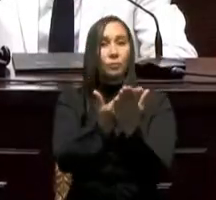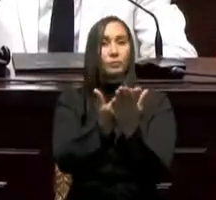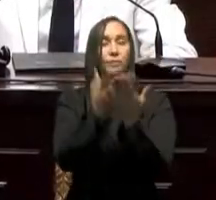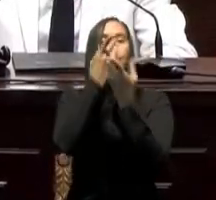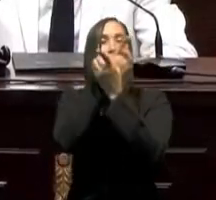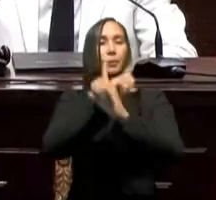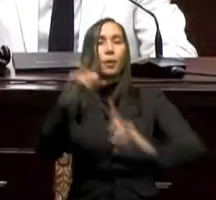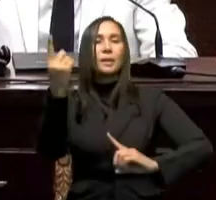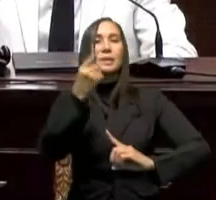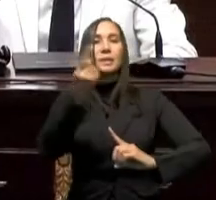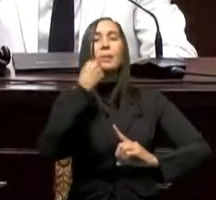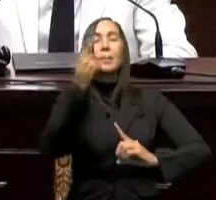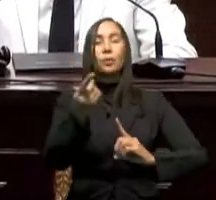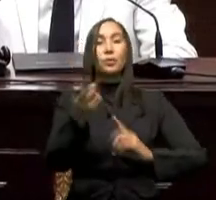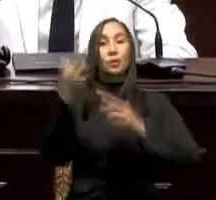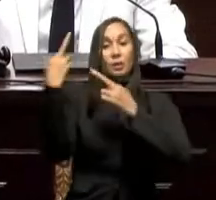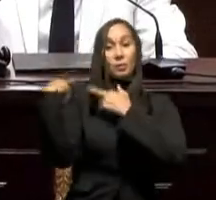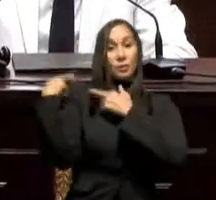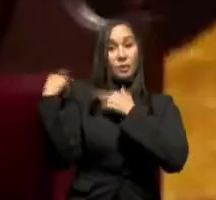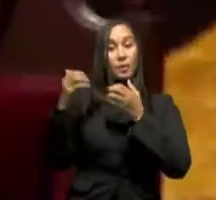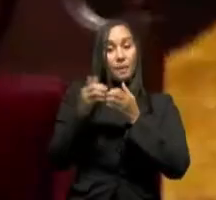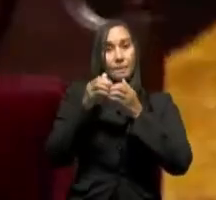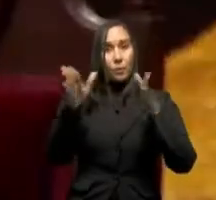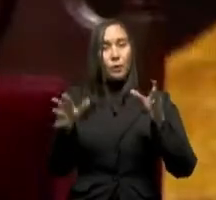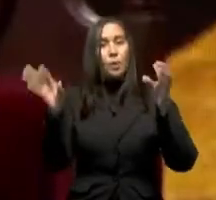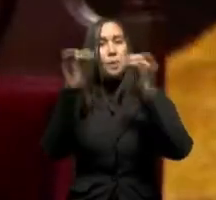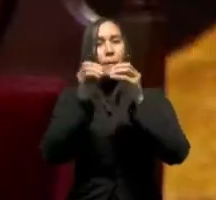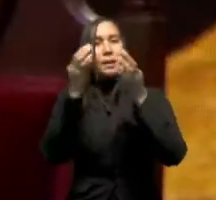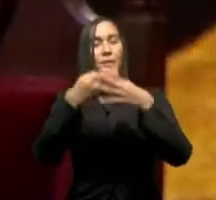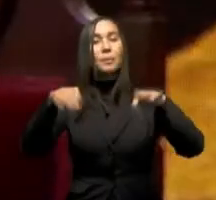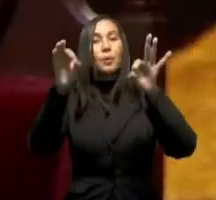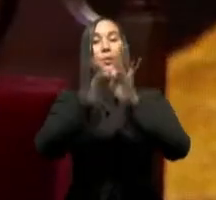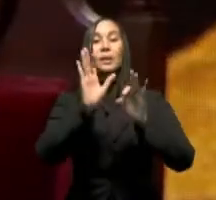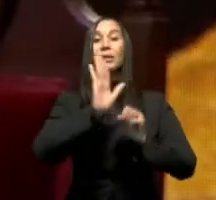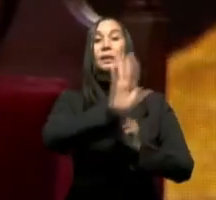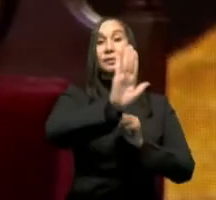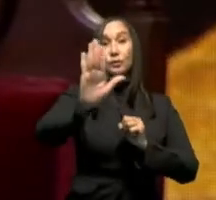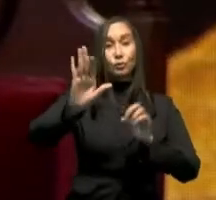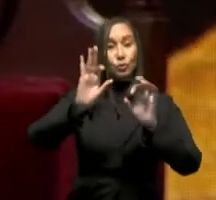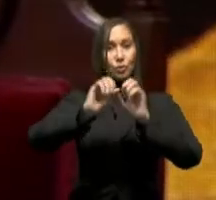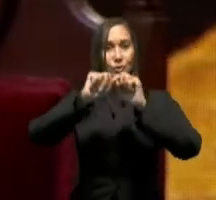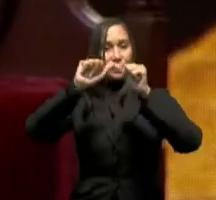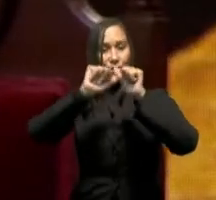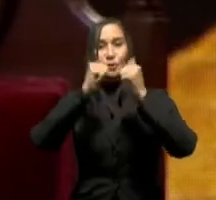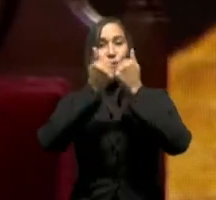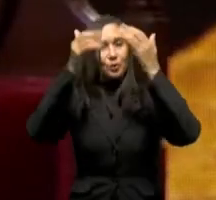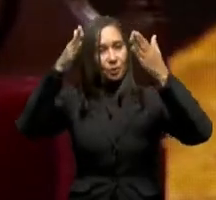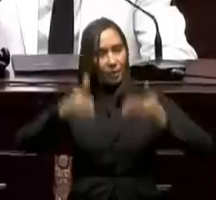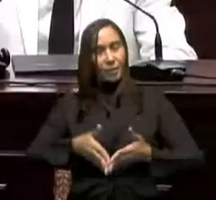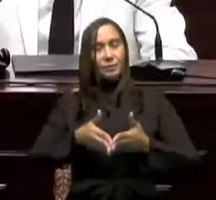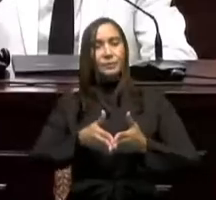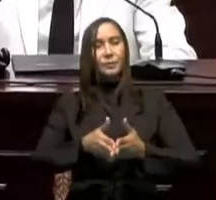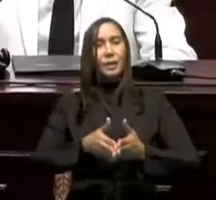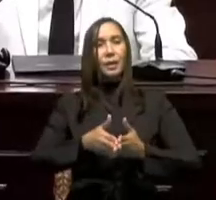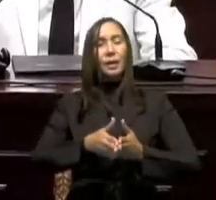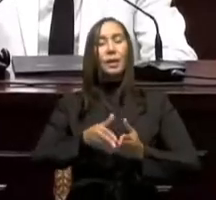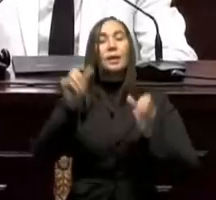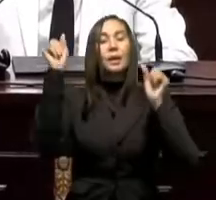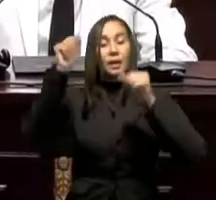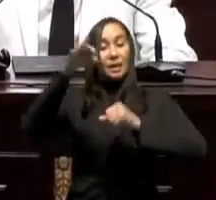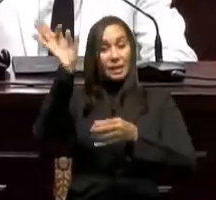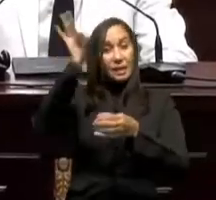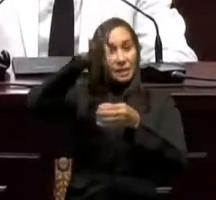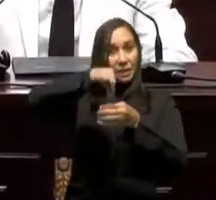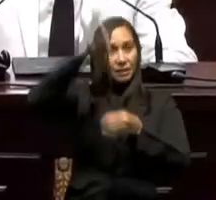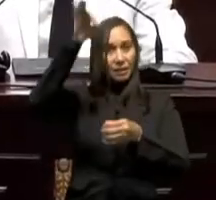lo he dicho, el cargo público más importante es el del ciudadano. Es quien tiene el poder compartido de elegir nuestro